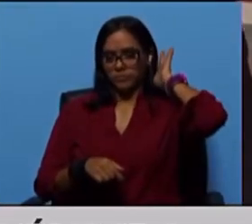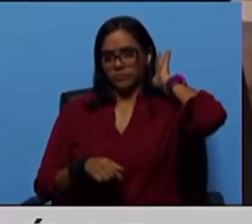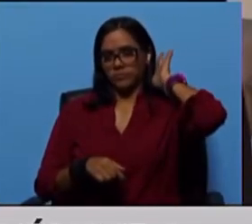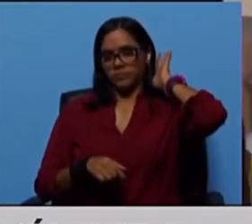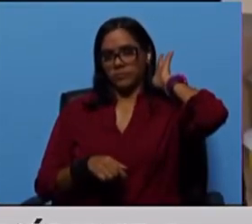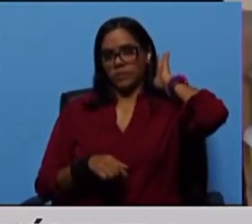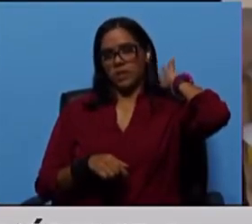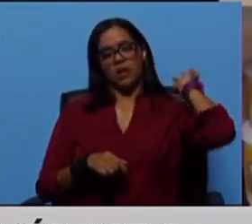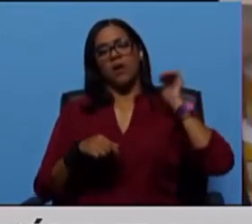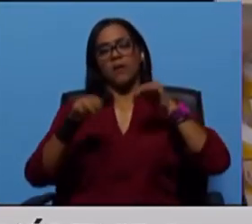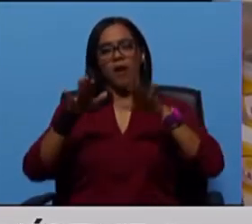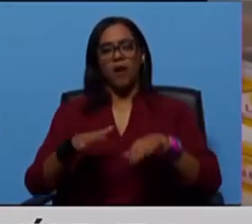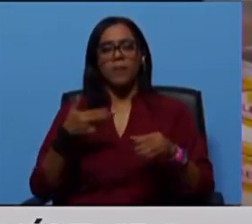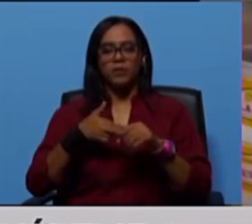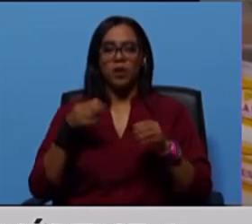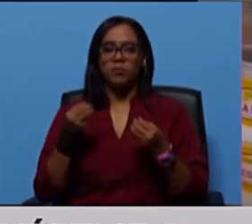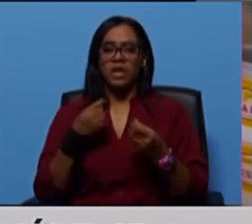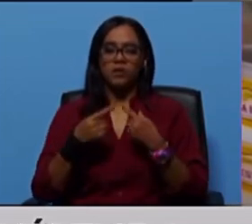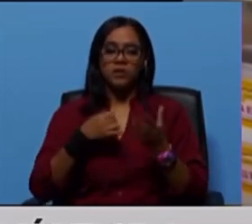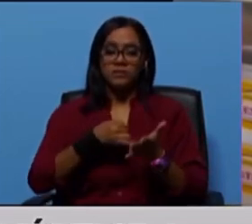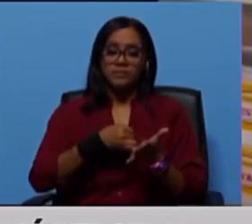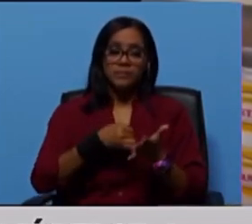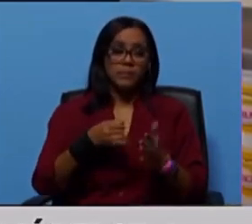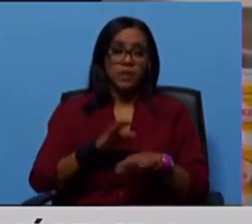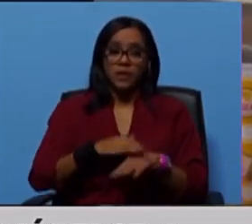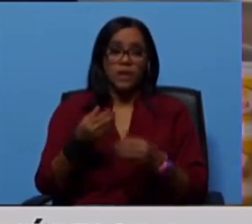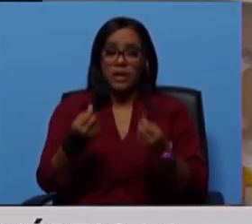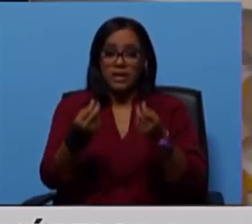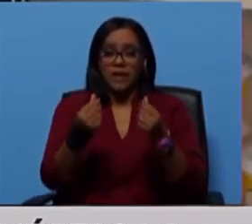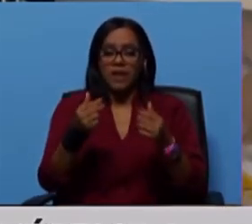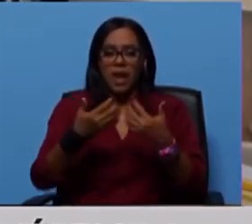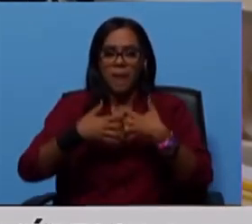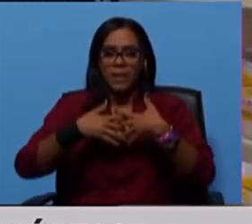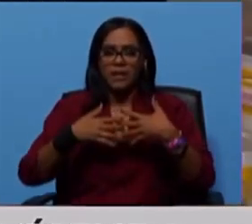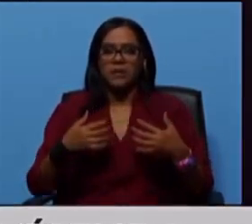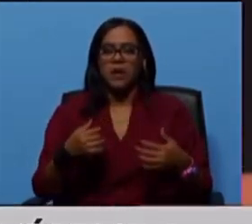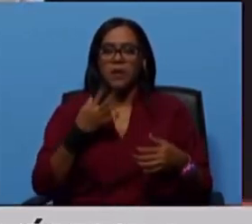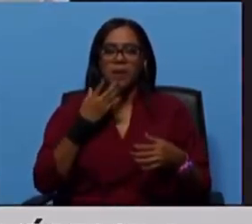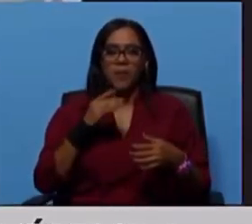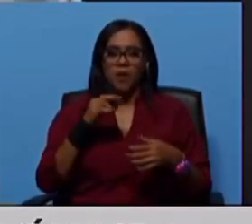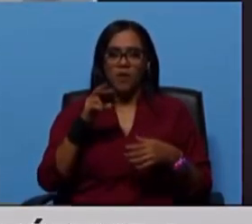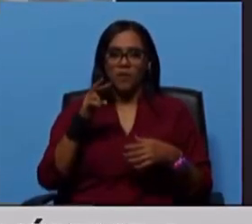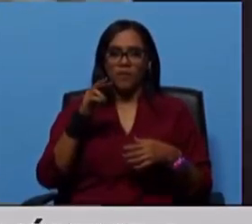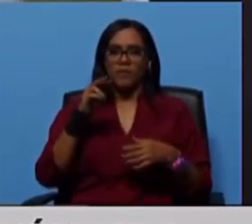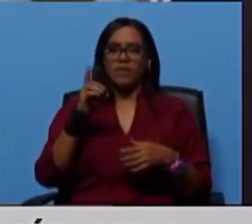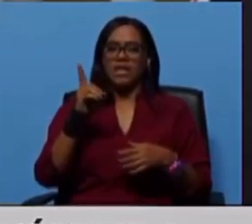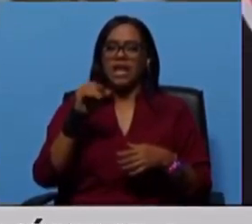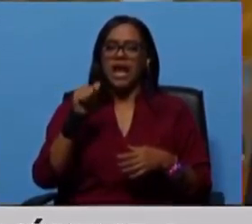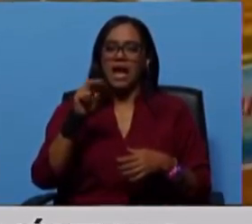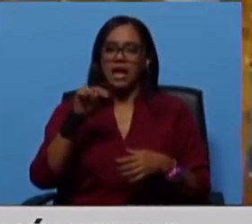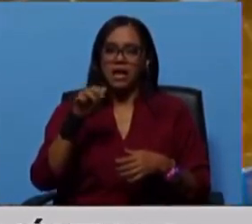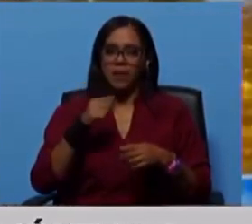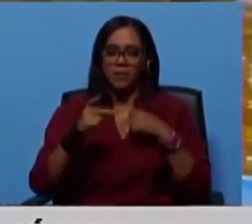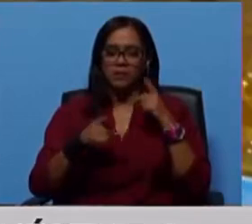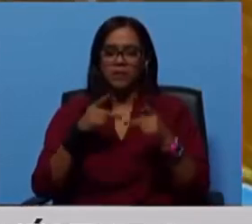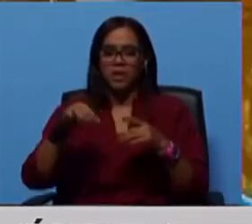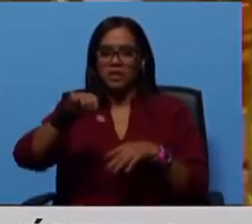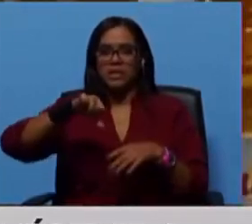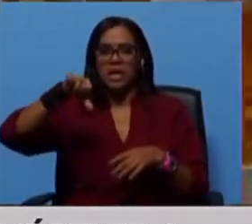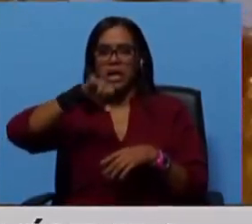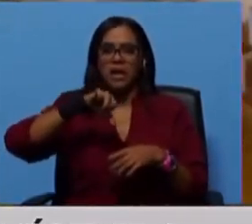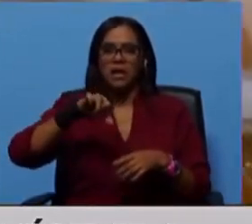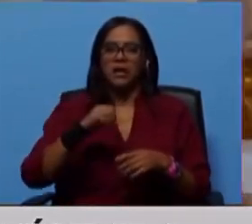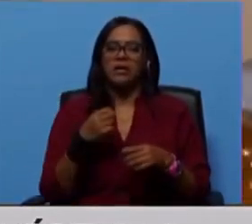cosas decayeron porque no eran rentables las empresas. Por lo menos en el caso de Diana, que está produciendo el aceite, o en el caso de San Cipriano,